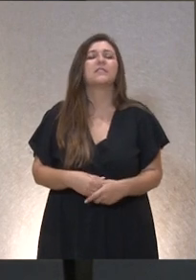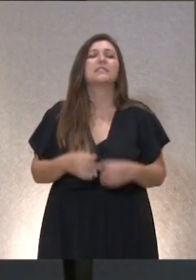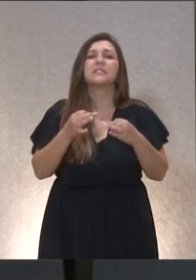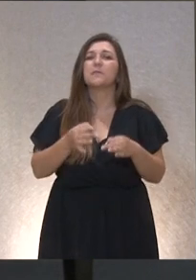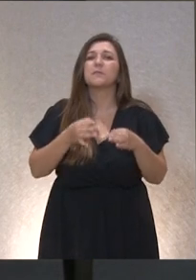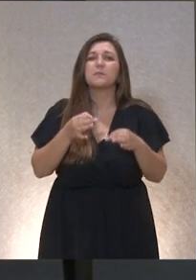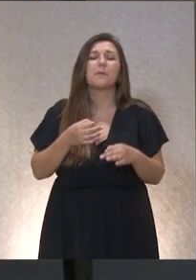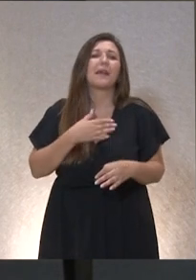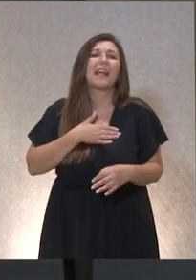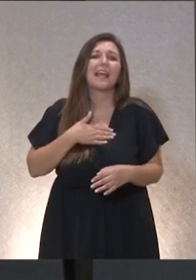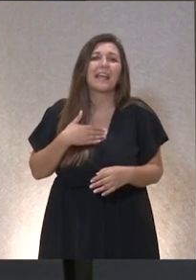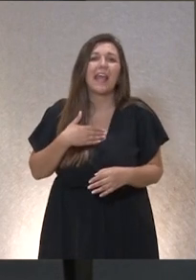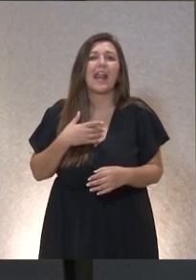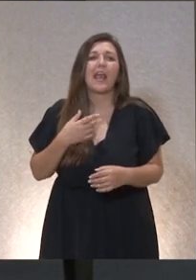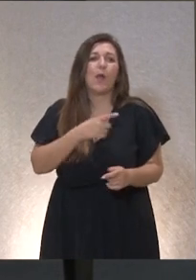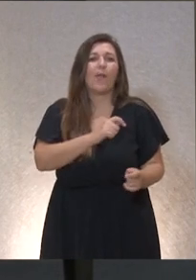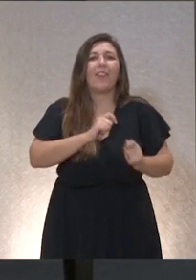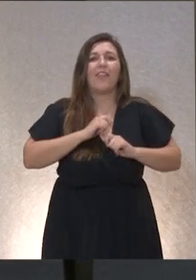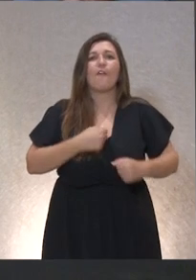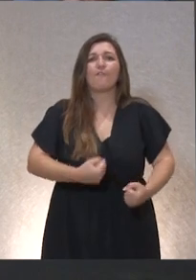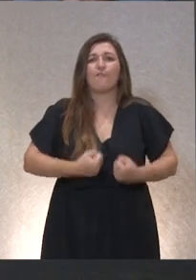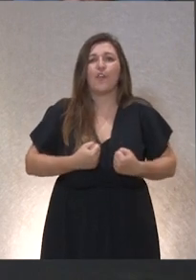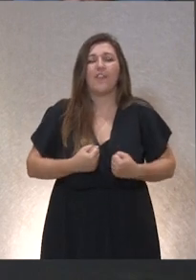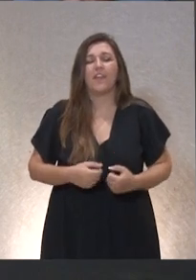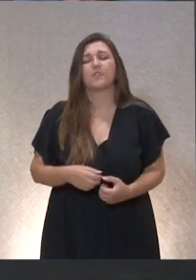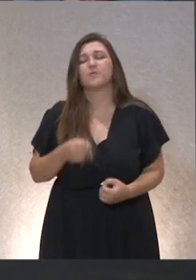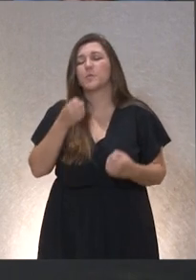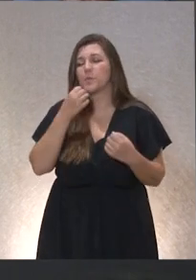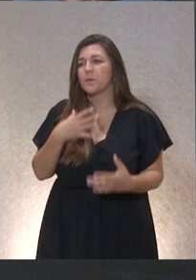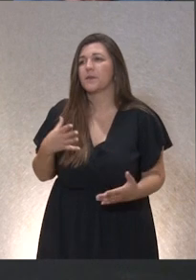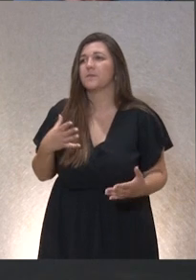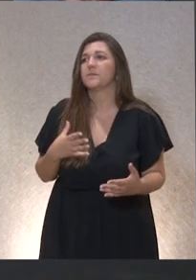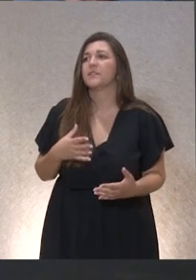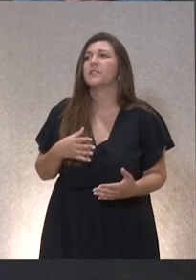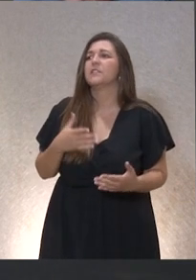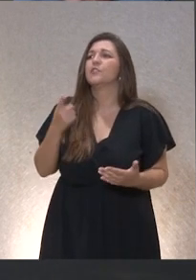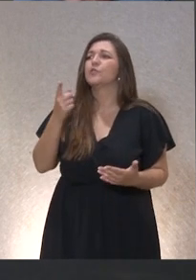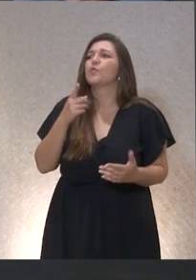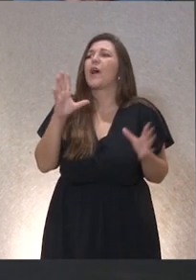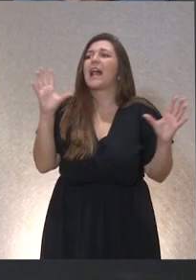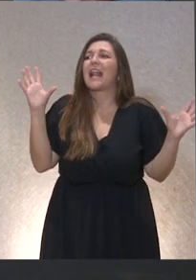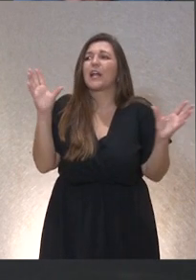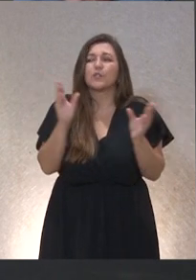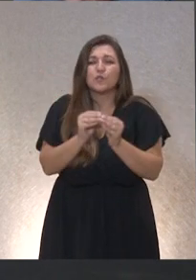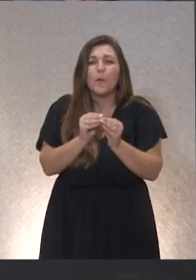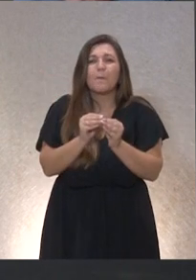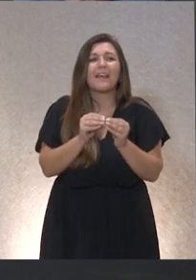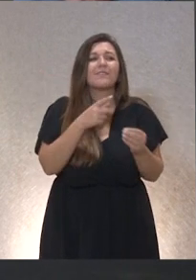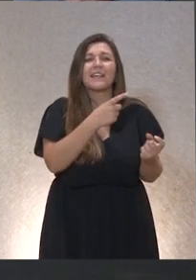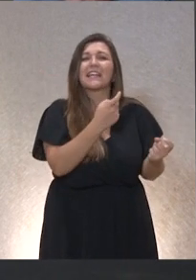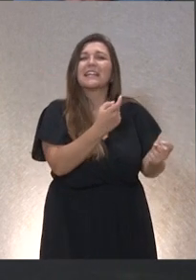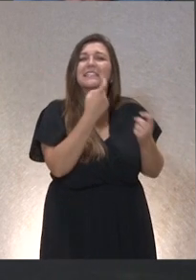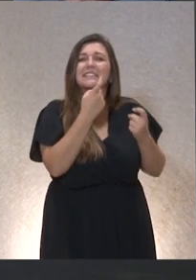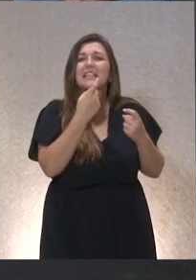contando con con la fortaleza que nos está vendando muy bien bueno y nos podría resumir qué lecciones de vida